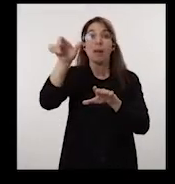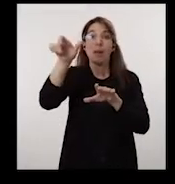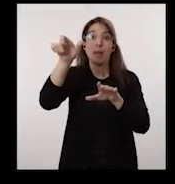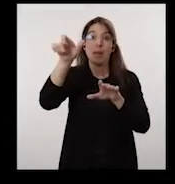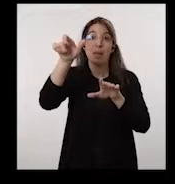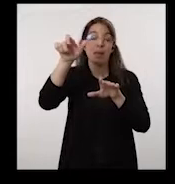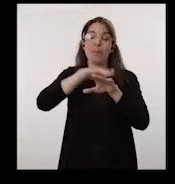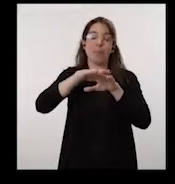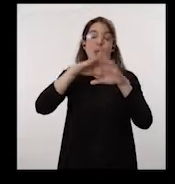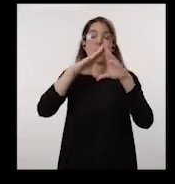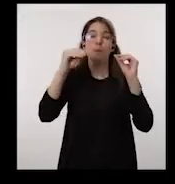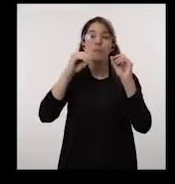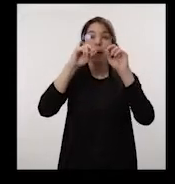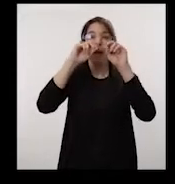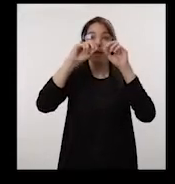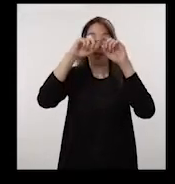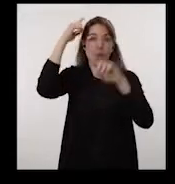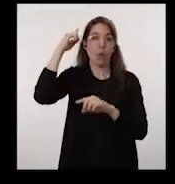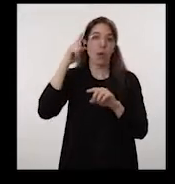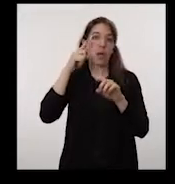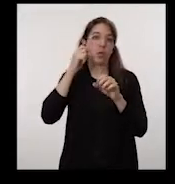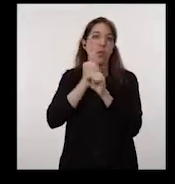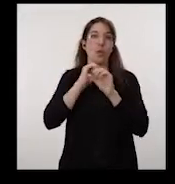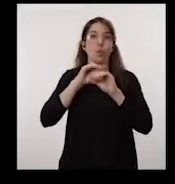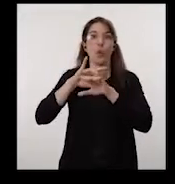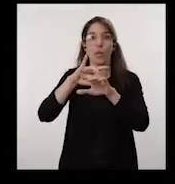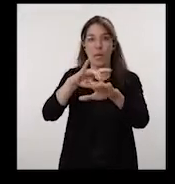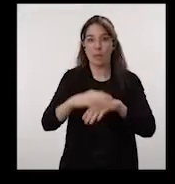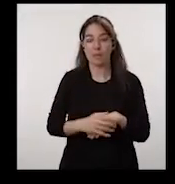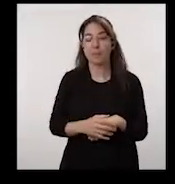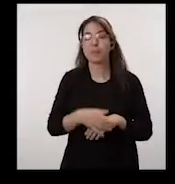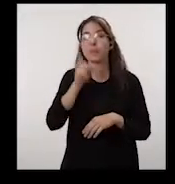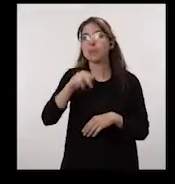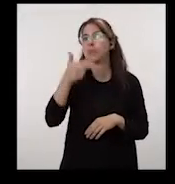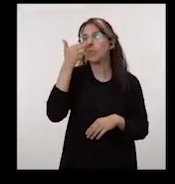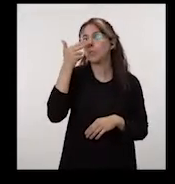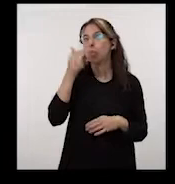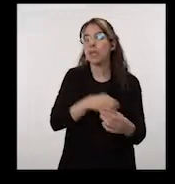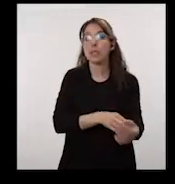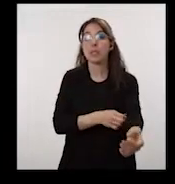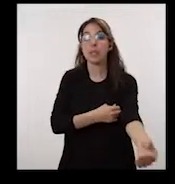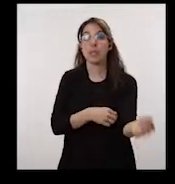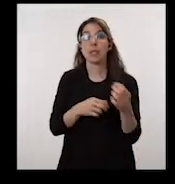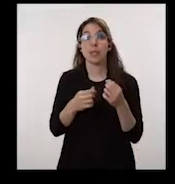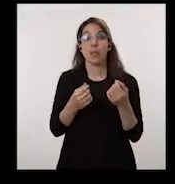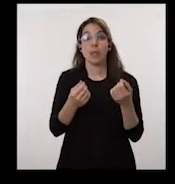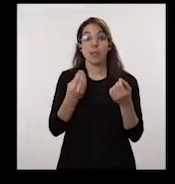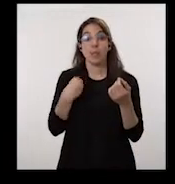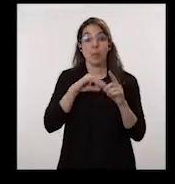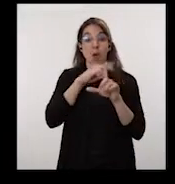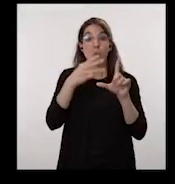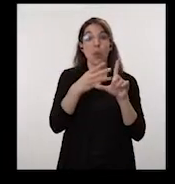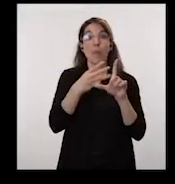desde la universidad rey juan carlos toda la documentación de la comisión europea pero además es interesante que en esas toda la